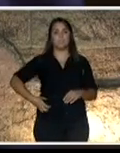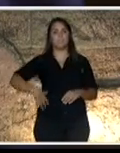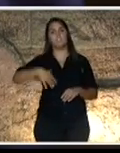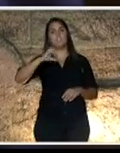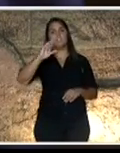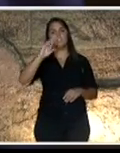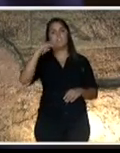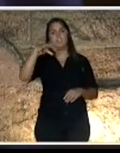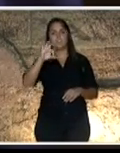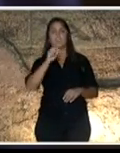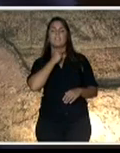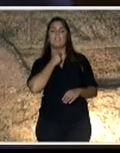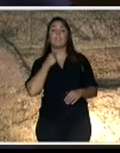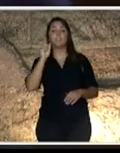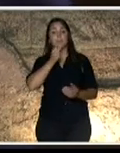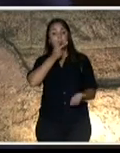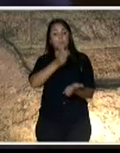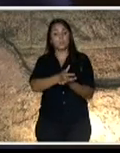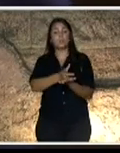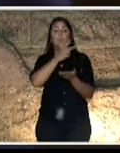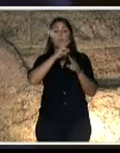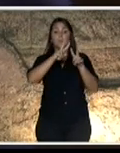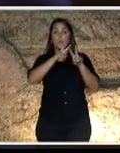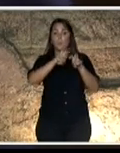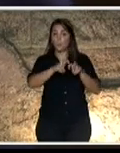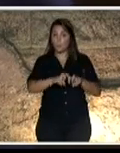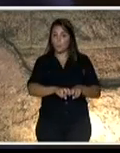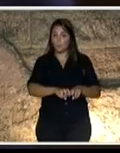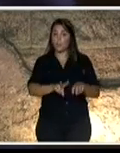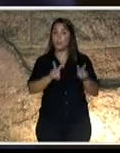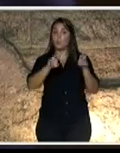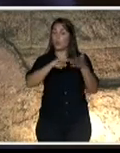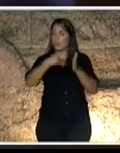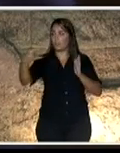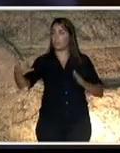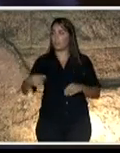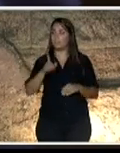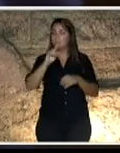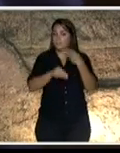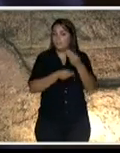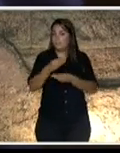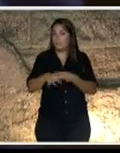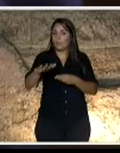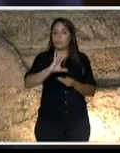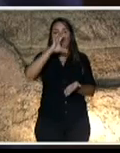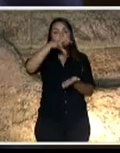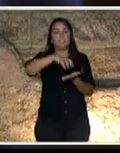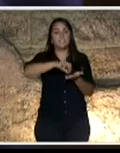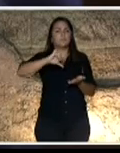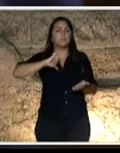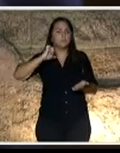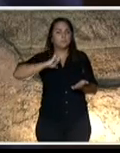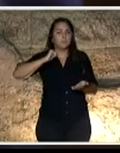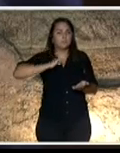otros. Y ha apostado por la investigación y nuevas tecnologías, como se realizan en el centro de cirugía